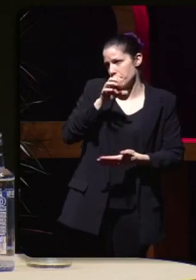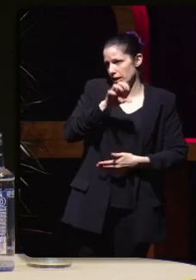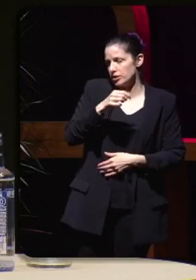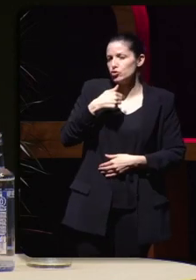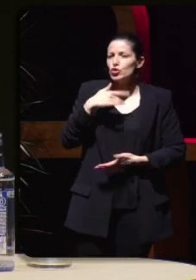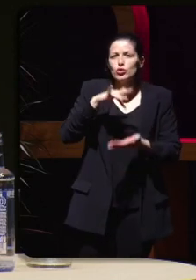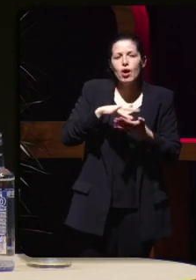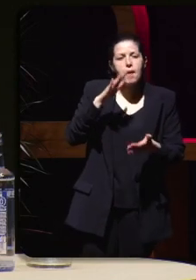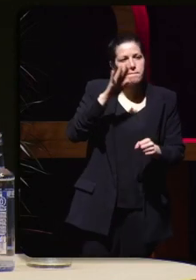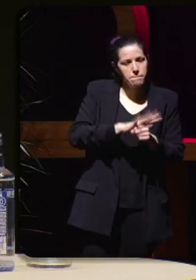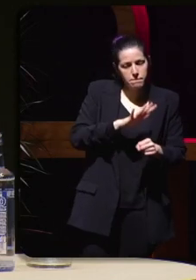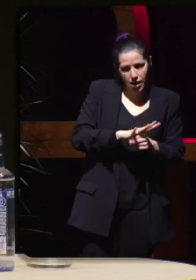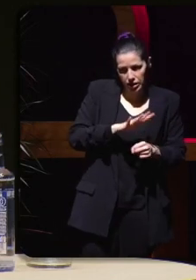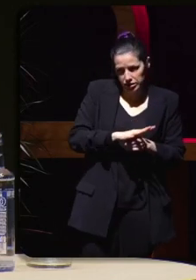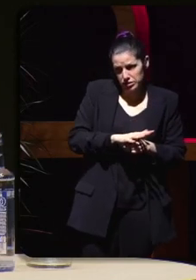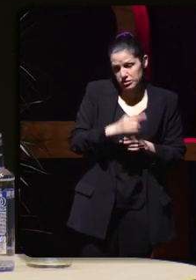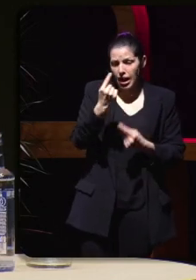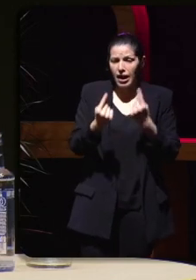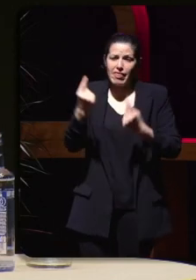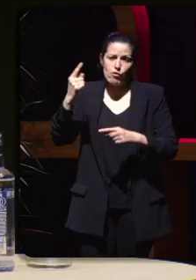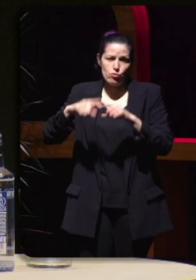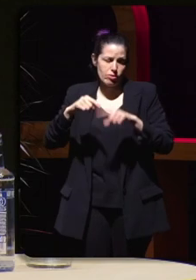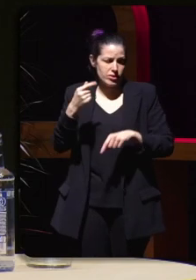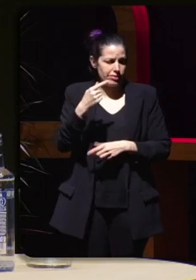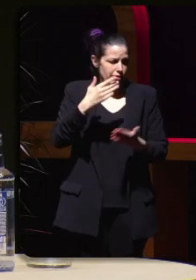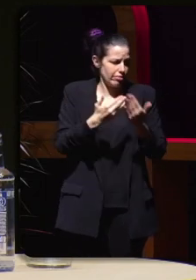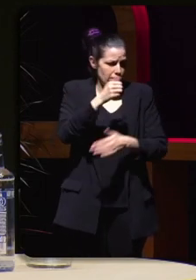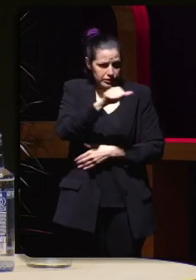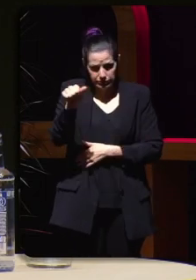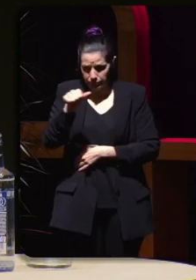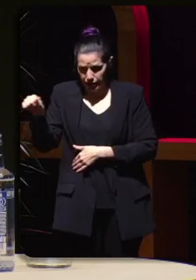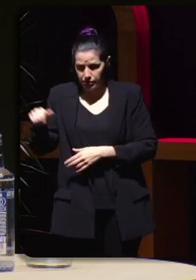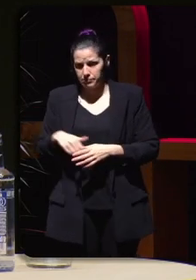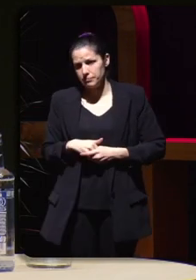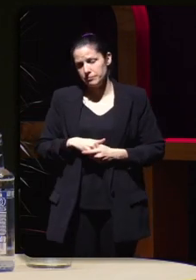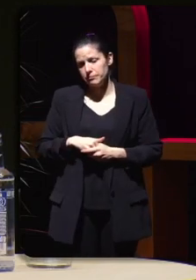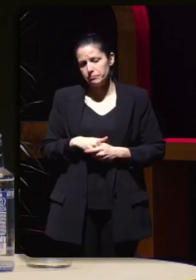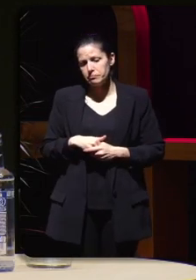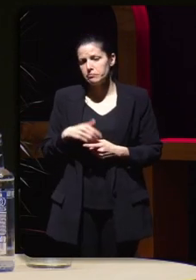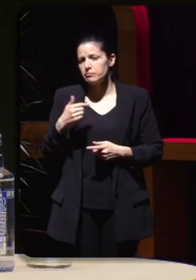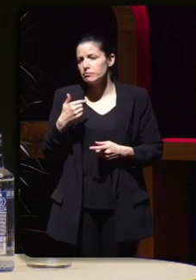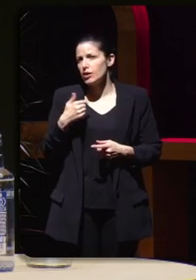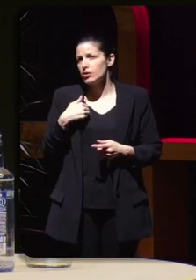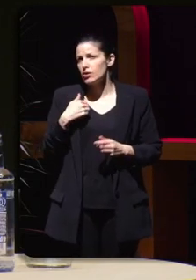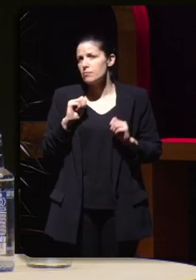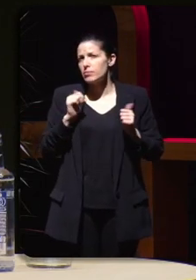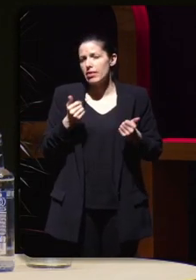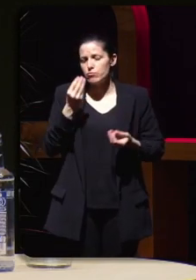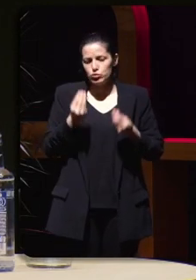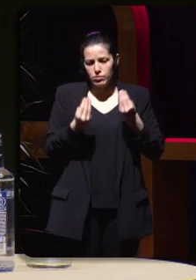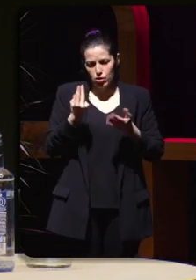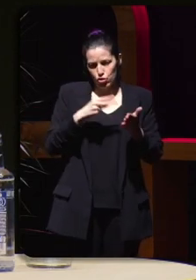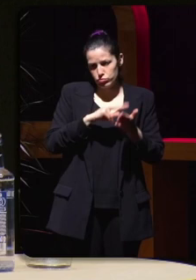cada compañero lo hace un día de la semana que yo creo que empezamos como en mayo de 2021